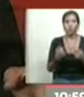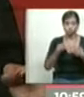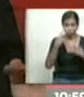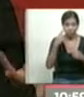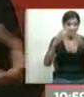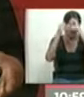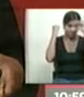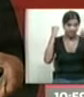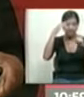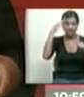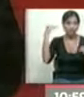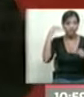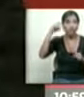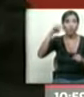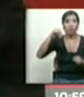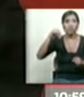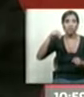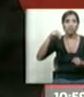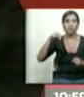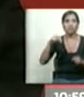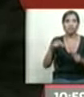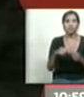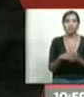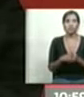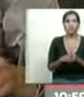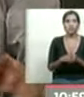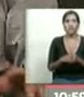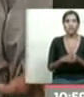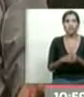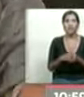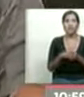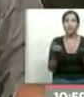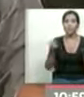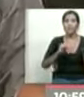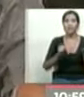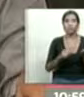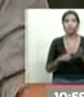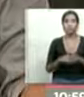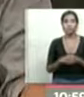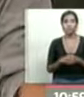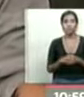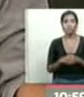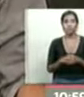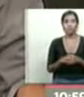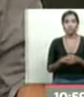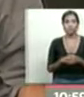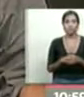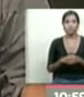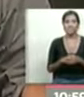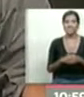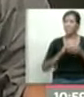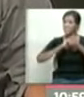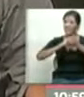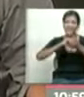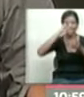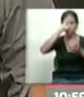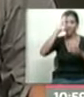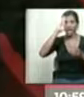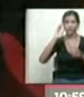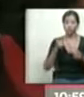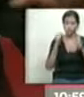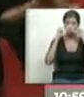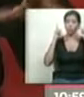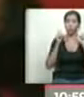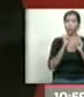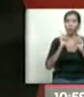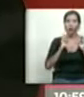de Corea del Norte en un mazo. El embajador de Corea del Norte, claro. Dije, wow. Ese es pana de Diosdado. Y dije, wow. O sea, es una cosa así